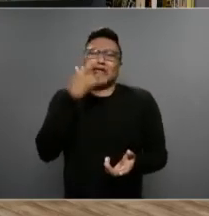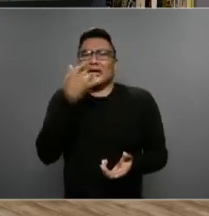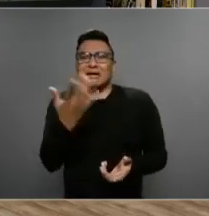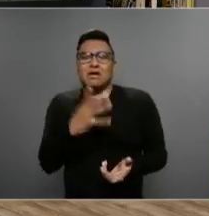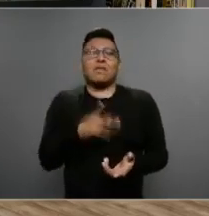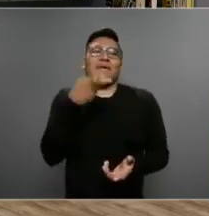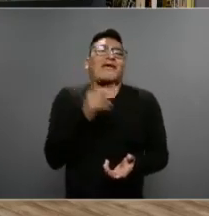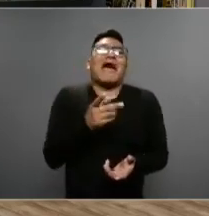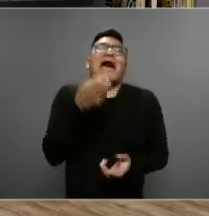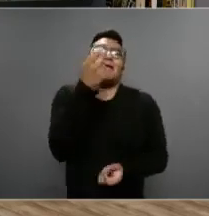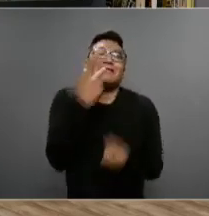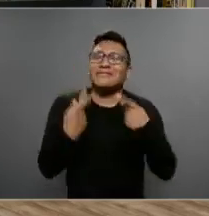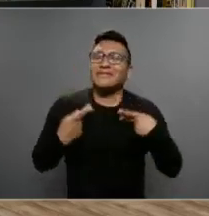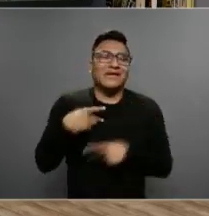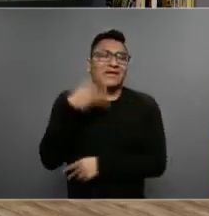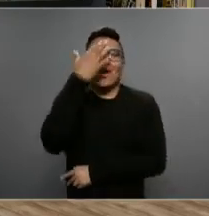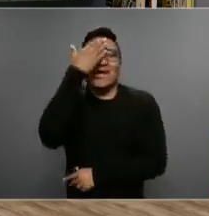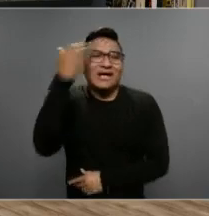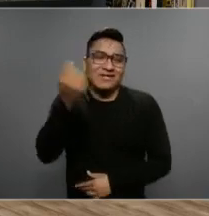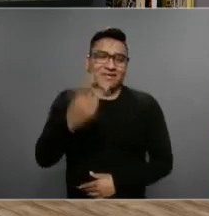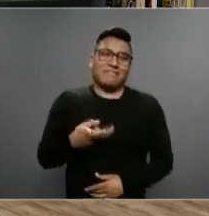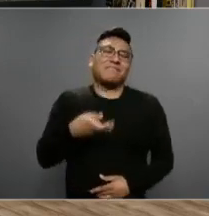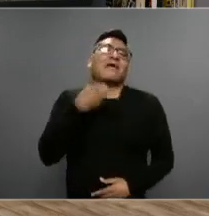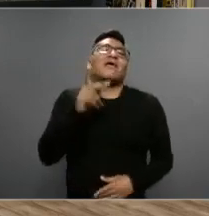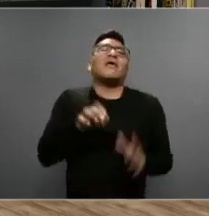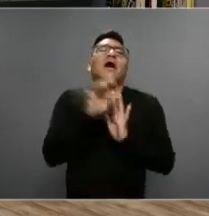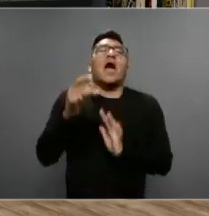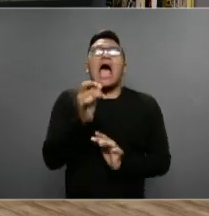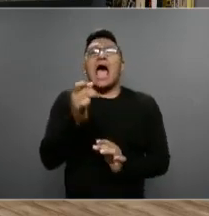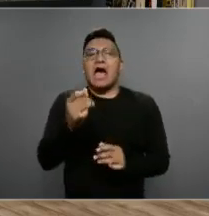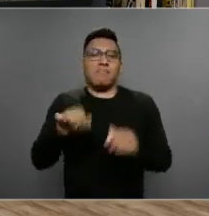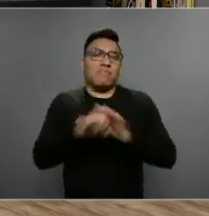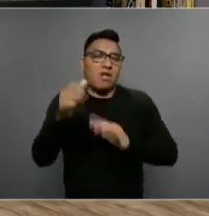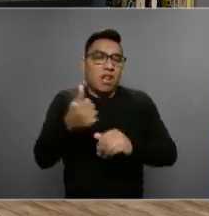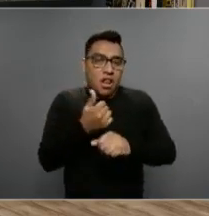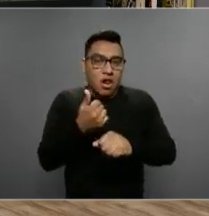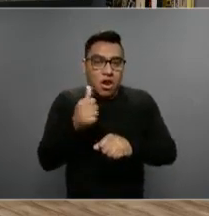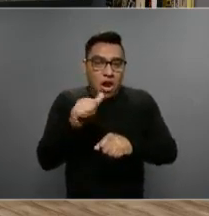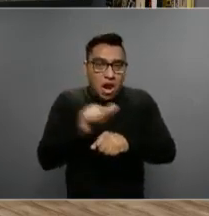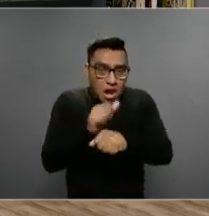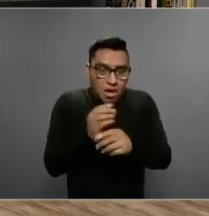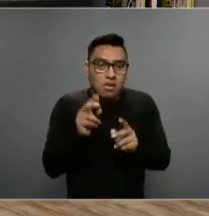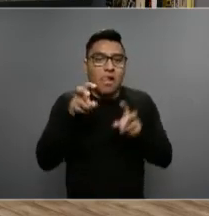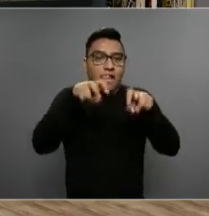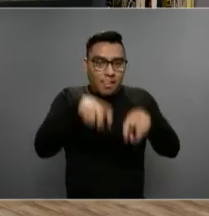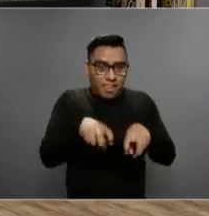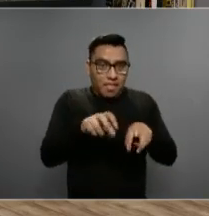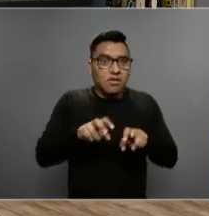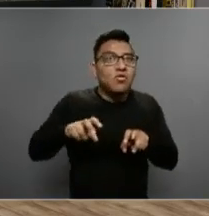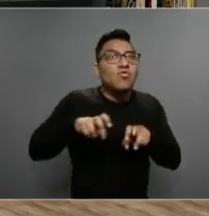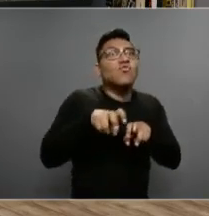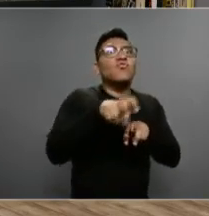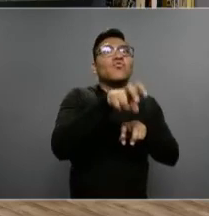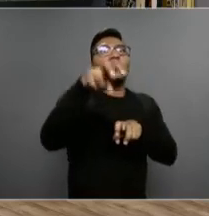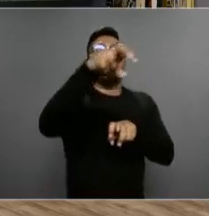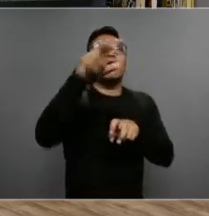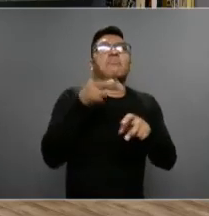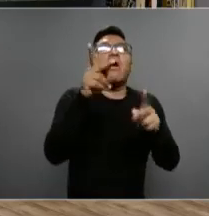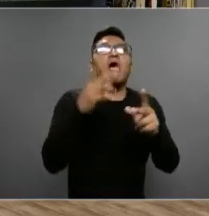te has subido, padre, a un carro, a un vehículo y has recorrido esa frontera de cabo a rabo como lo hacemos por necesidad